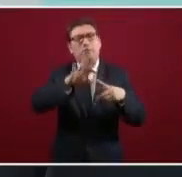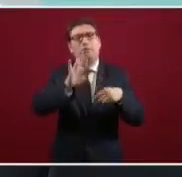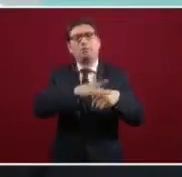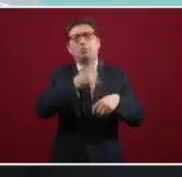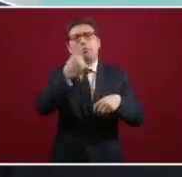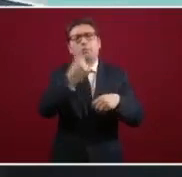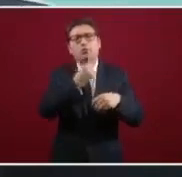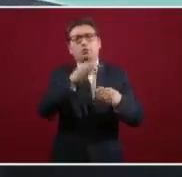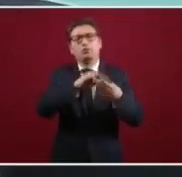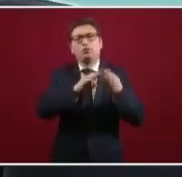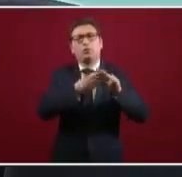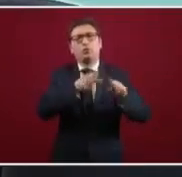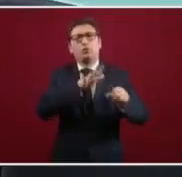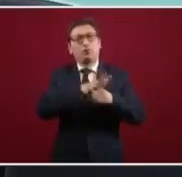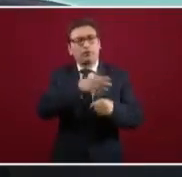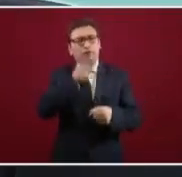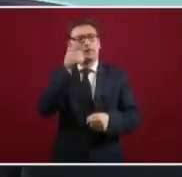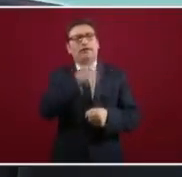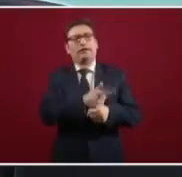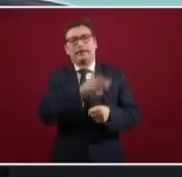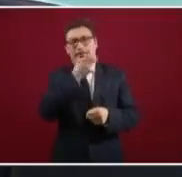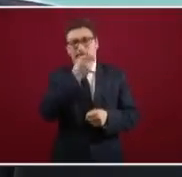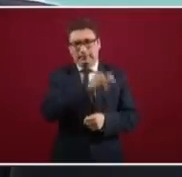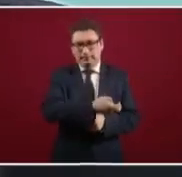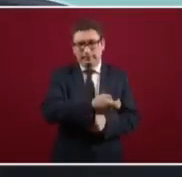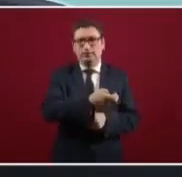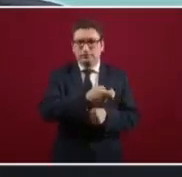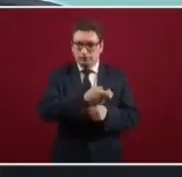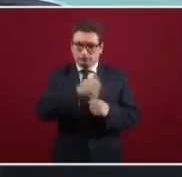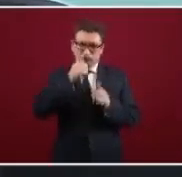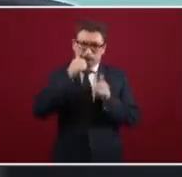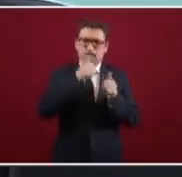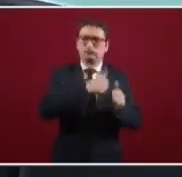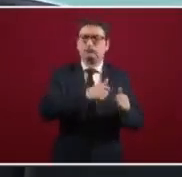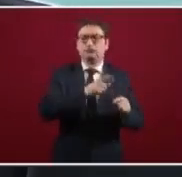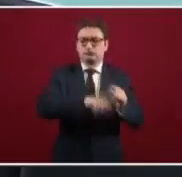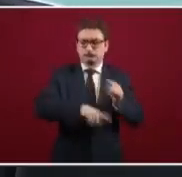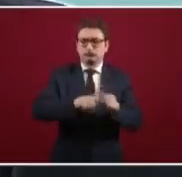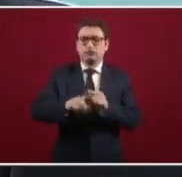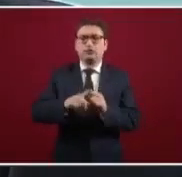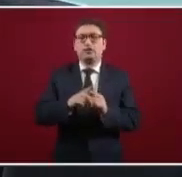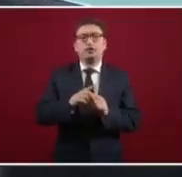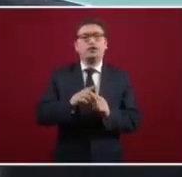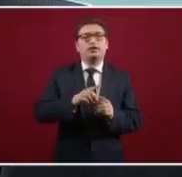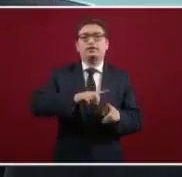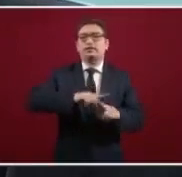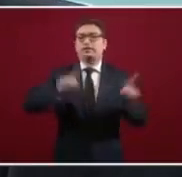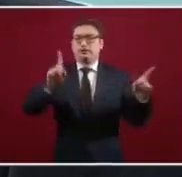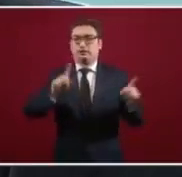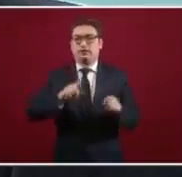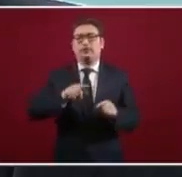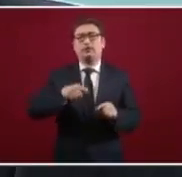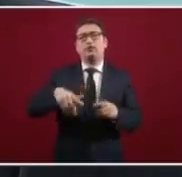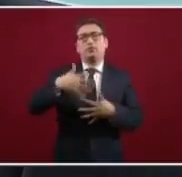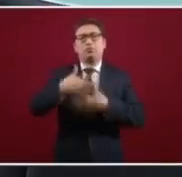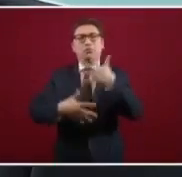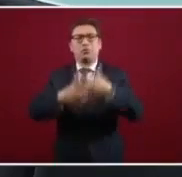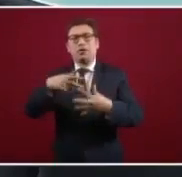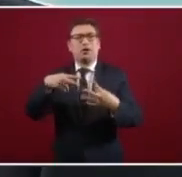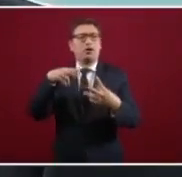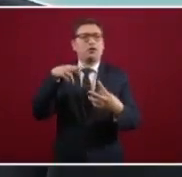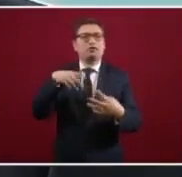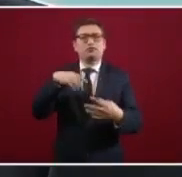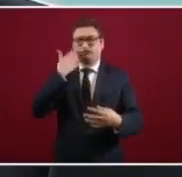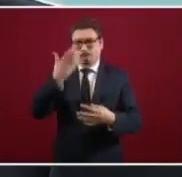apostando como se ha hecho aquí eres enfrentar la violencia con la